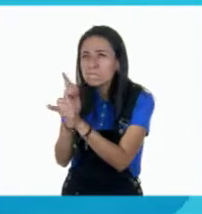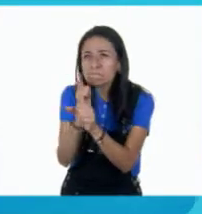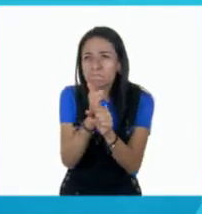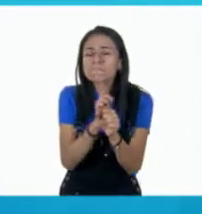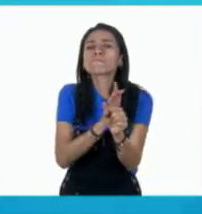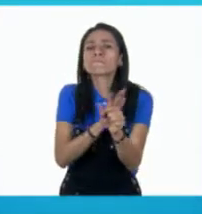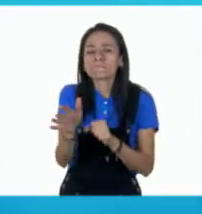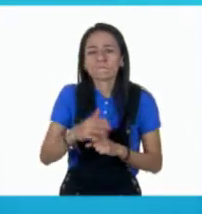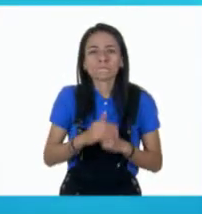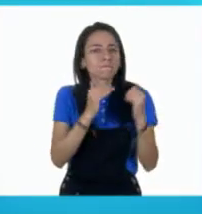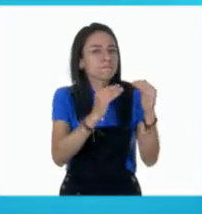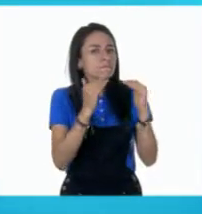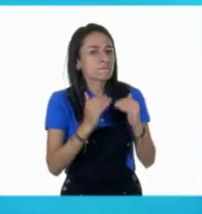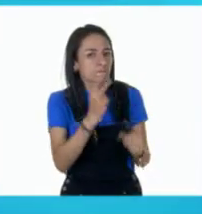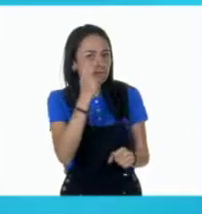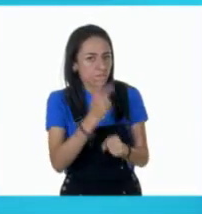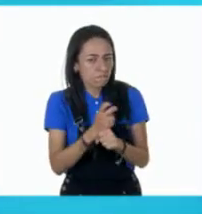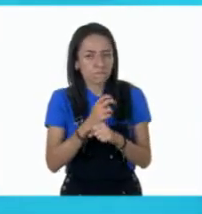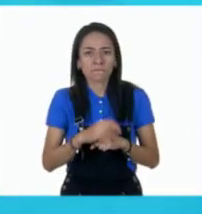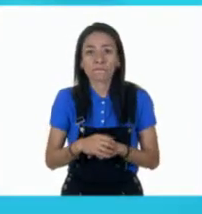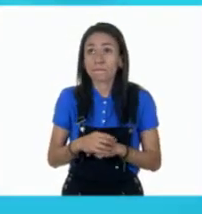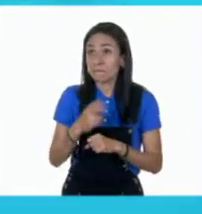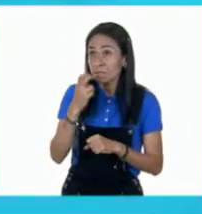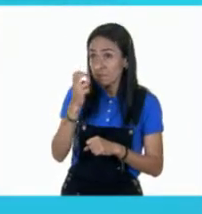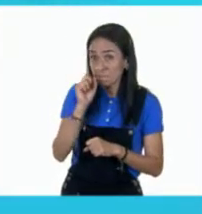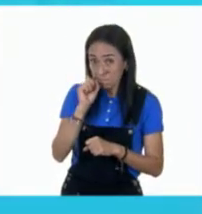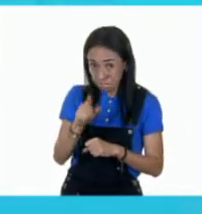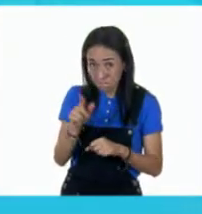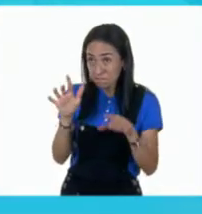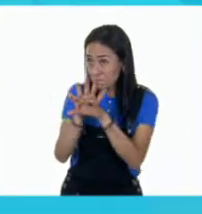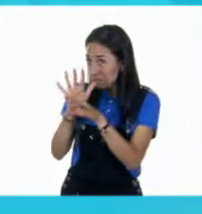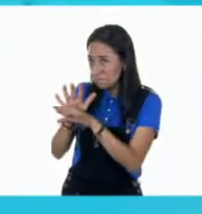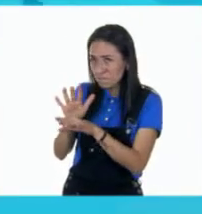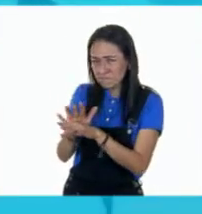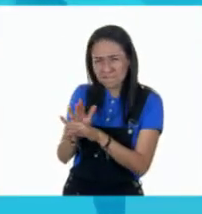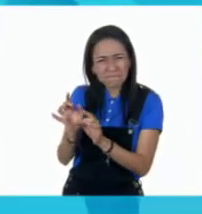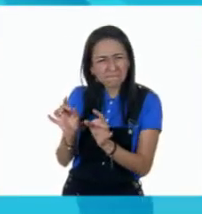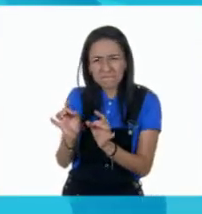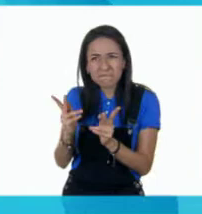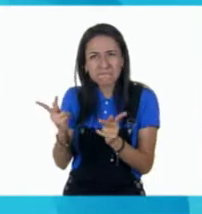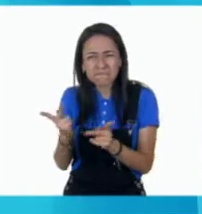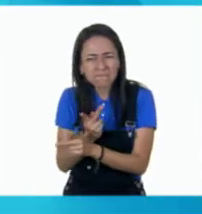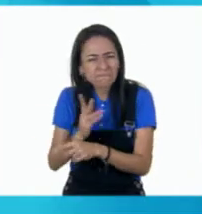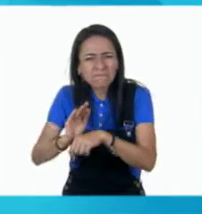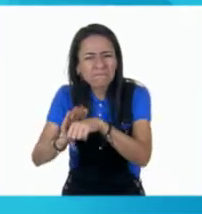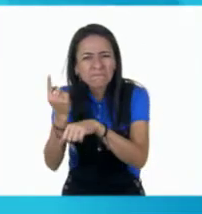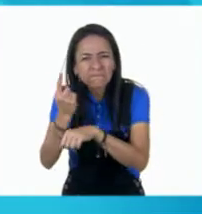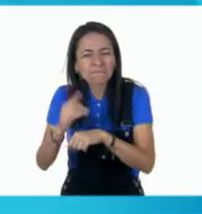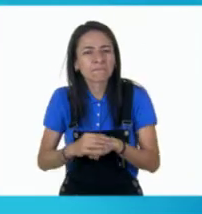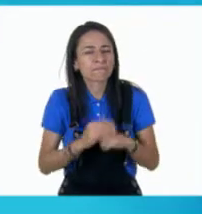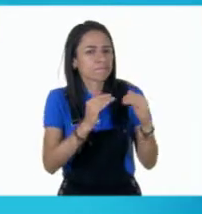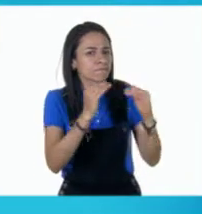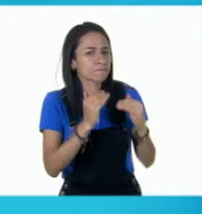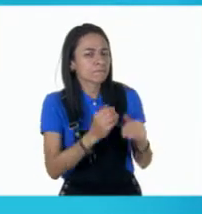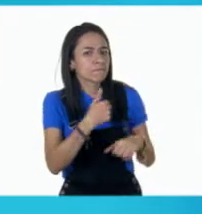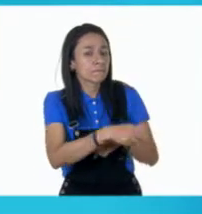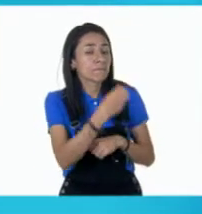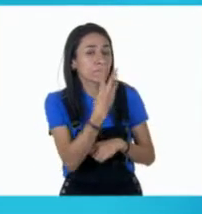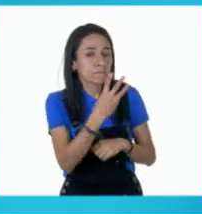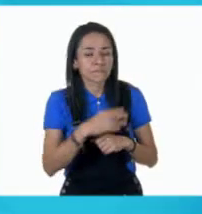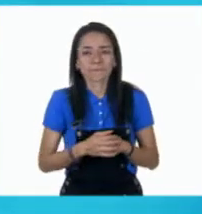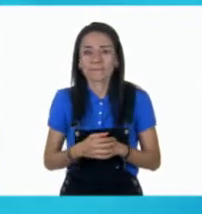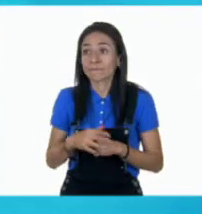qué creen que ocurren esos cambios? ¿Y la tercera? Y la tercera, ¿de qué manera cuidan los